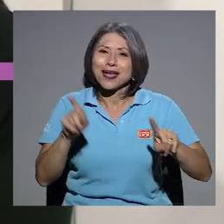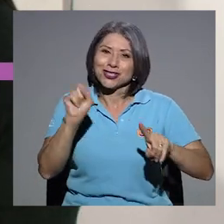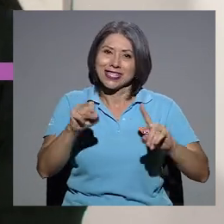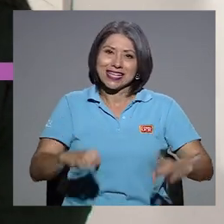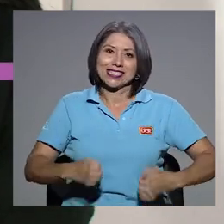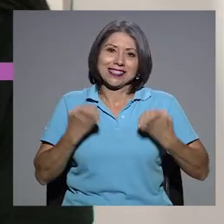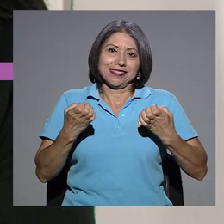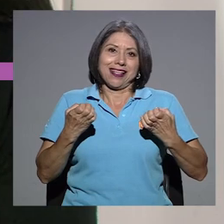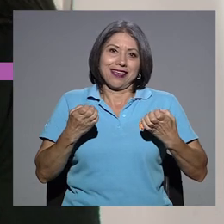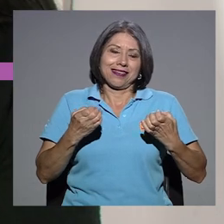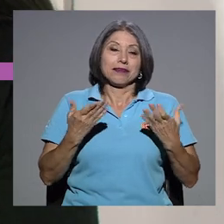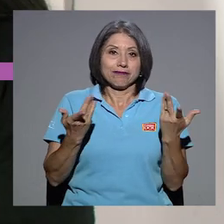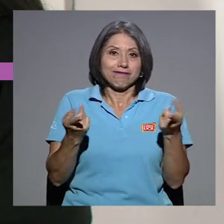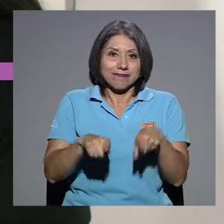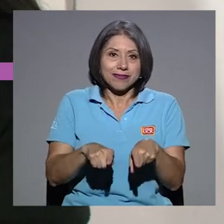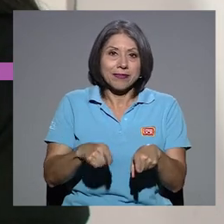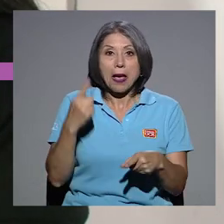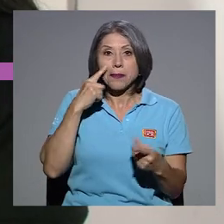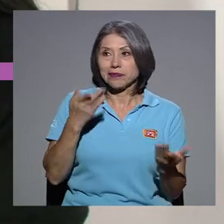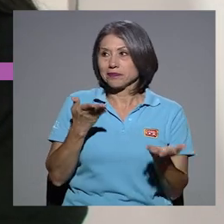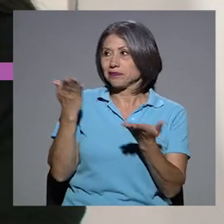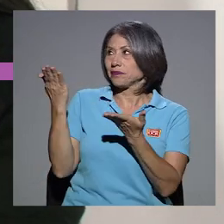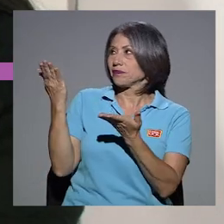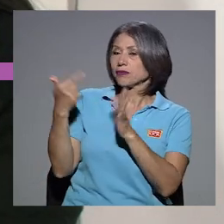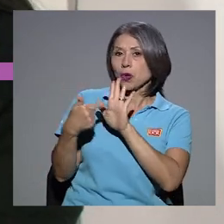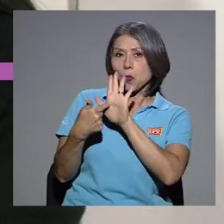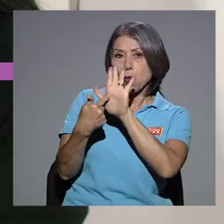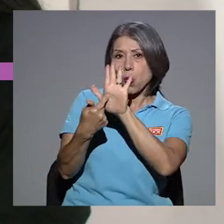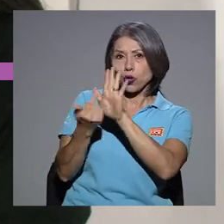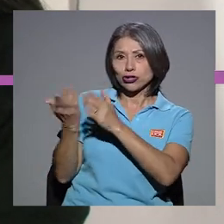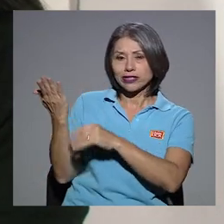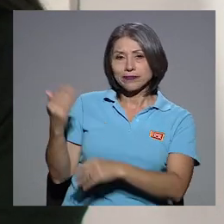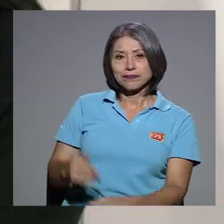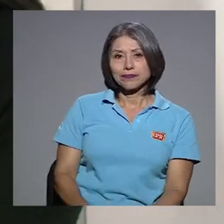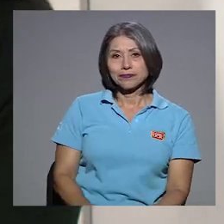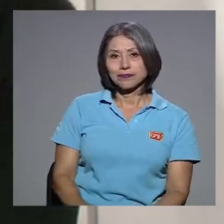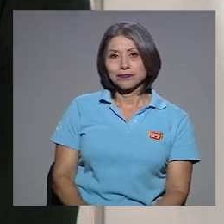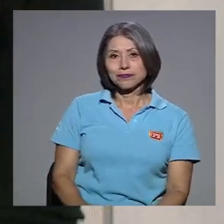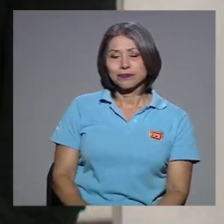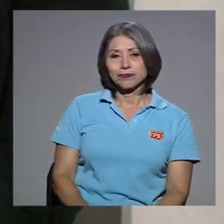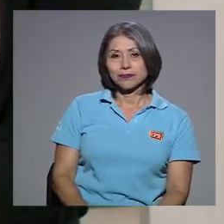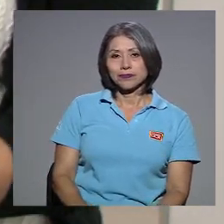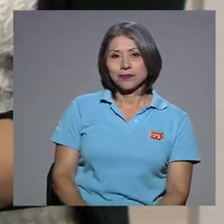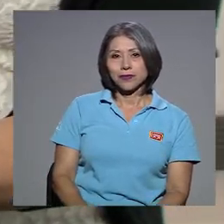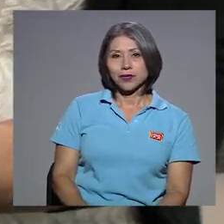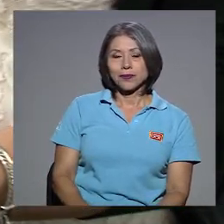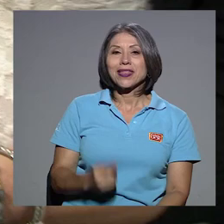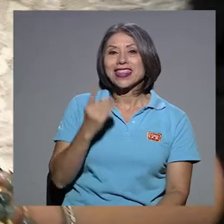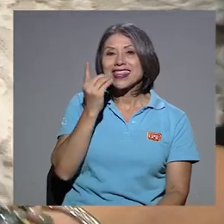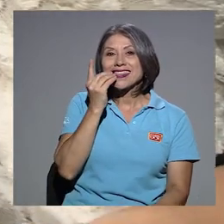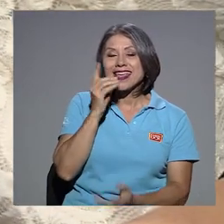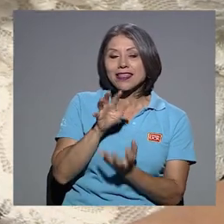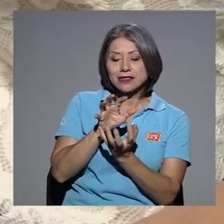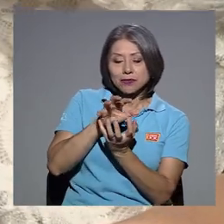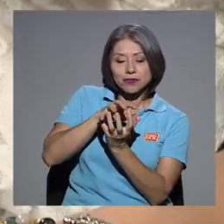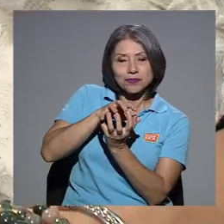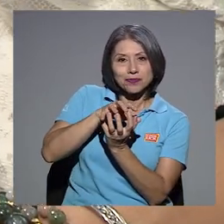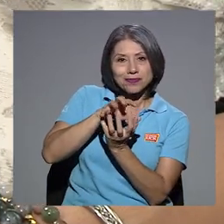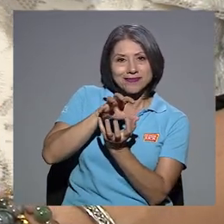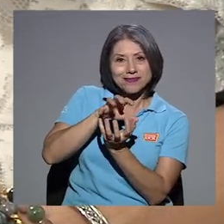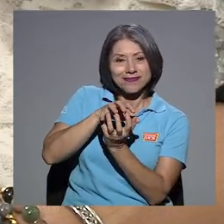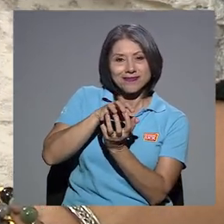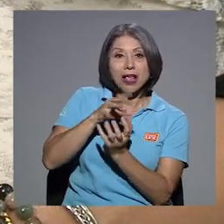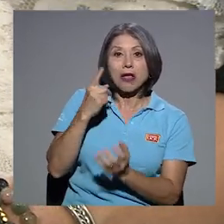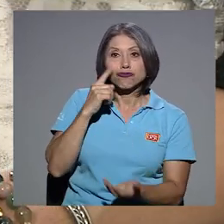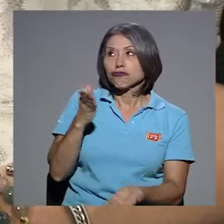ese es el asunto. De hecho, en este modelo, les voy a enseñar un momentito, en este modelo, la parte de